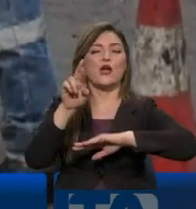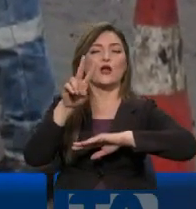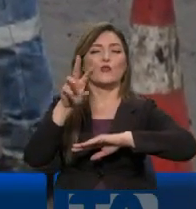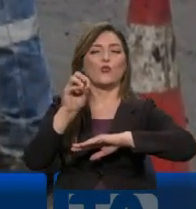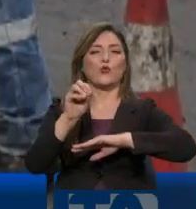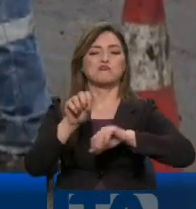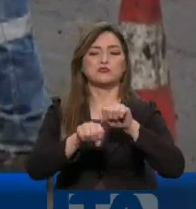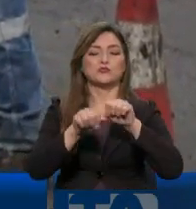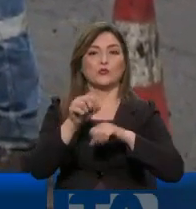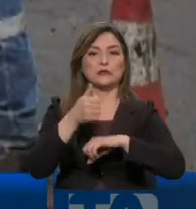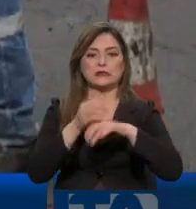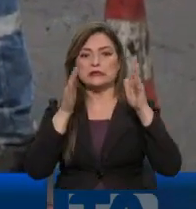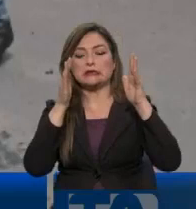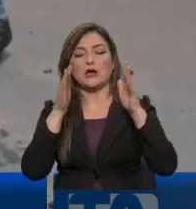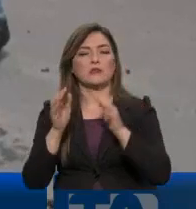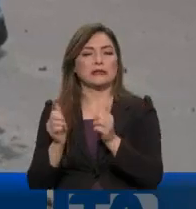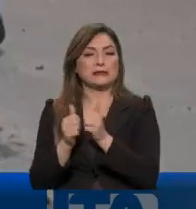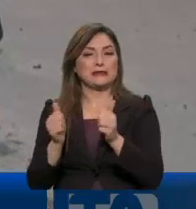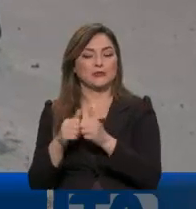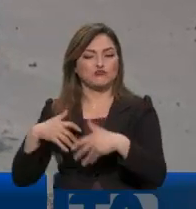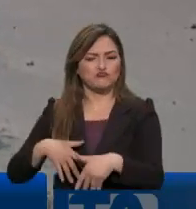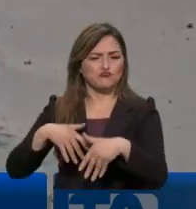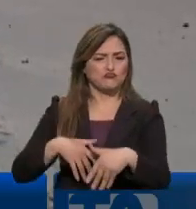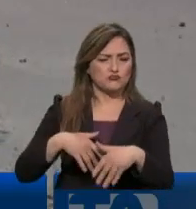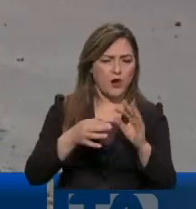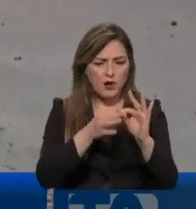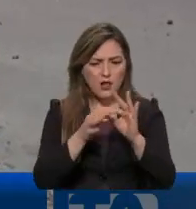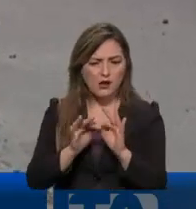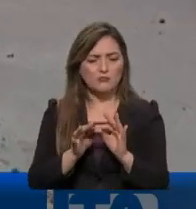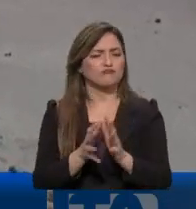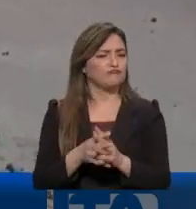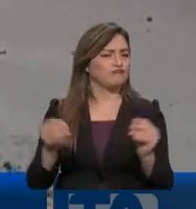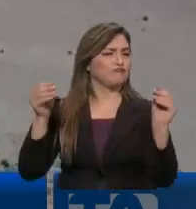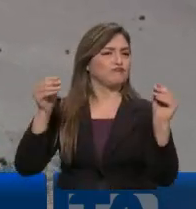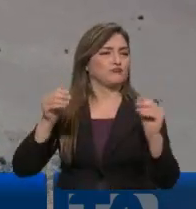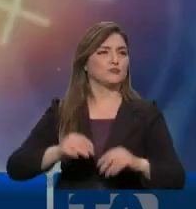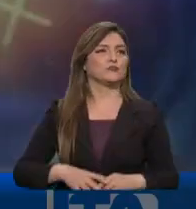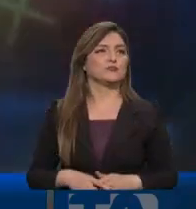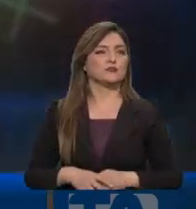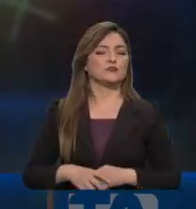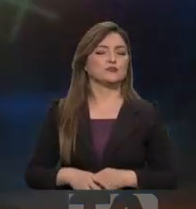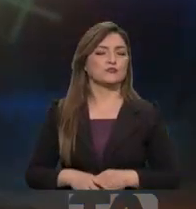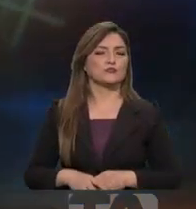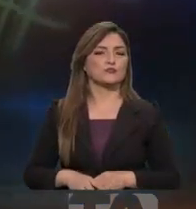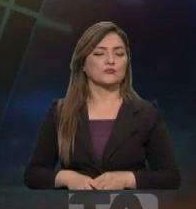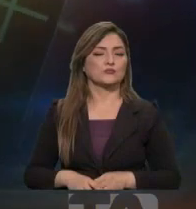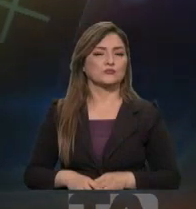Las autoridades escucharon el pedido y una cuadrilla de la empresa de movilidad y obras públicas realizó la repavimentación del lugar.